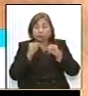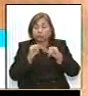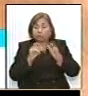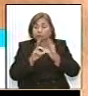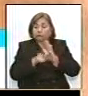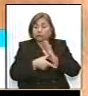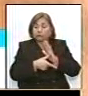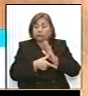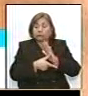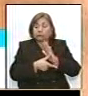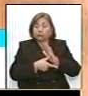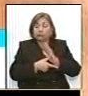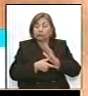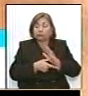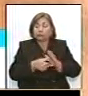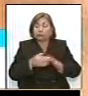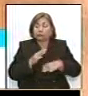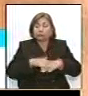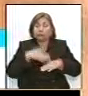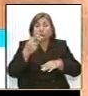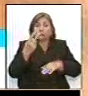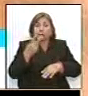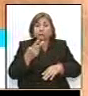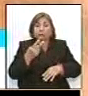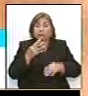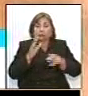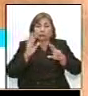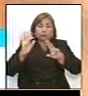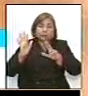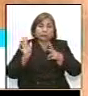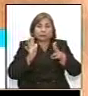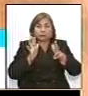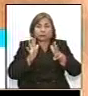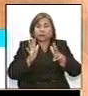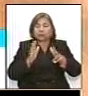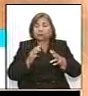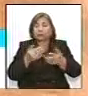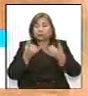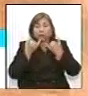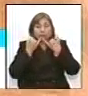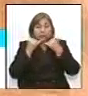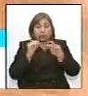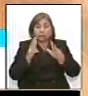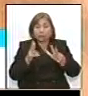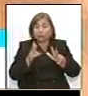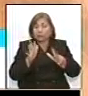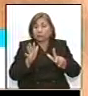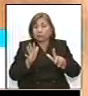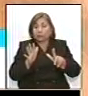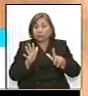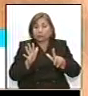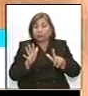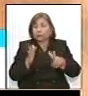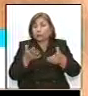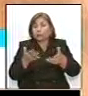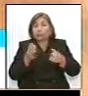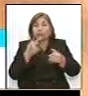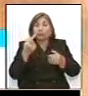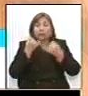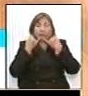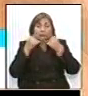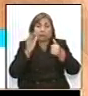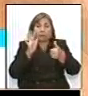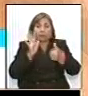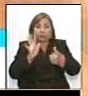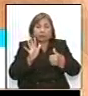luego, posteriormente, en una semana siguiente, habla de un séptimo informe. En todo caso, al momento del comunicado, los informes observados eran seis, no